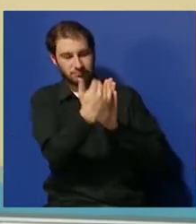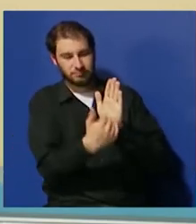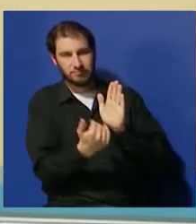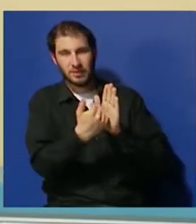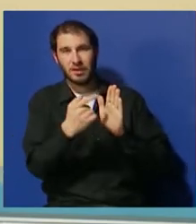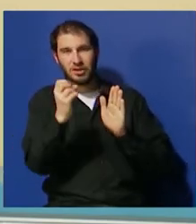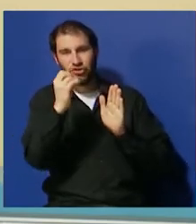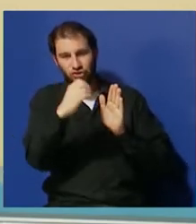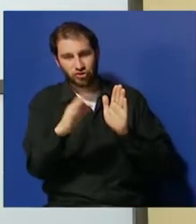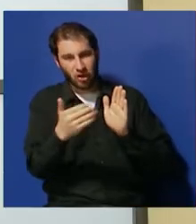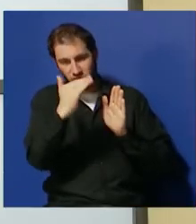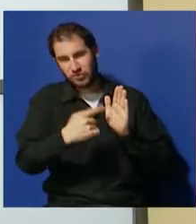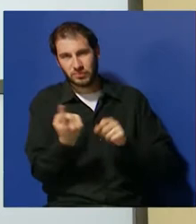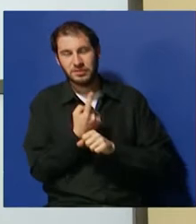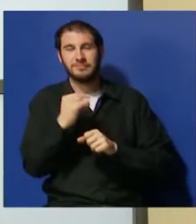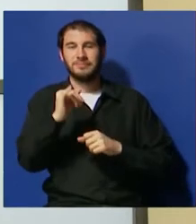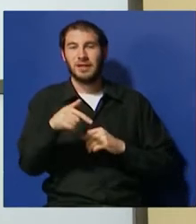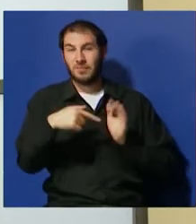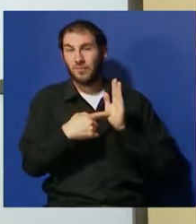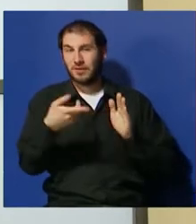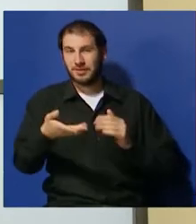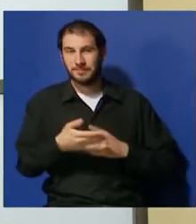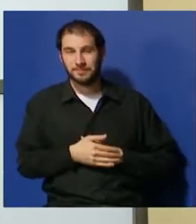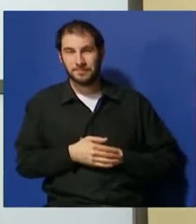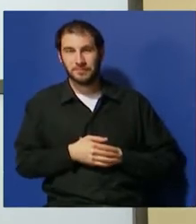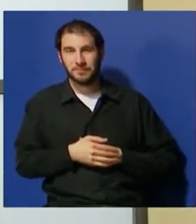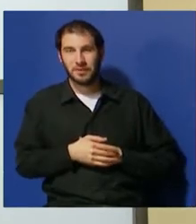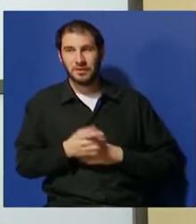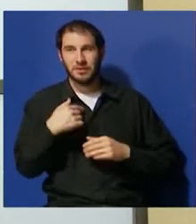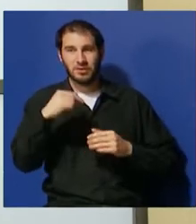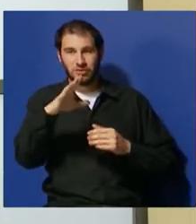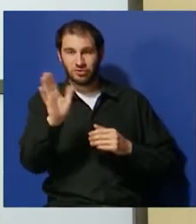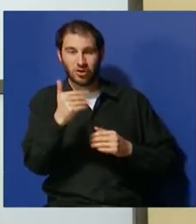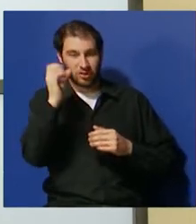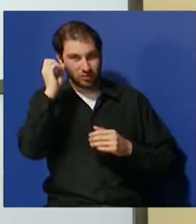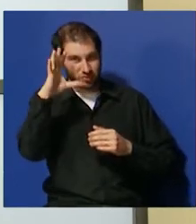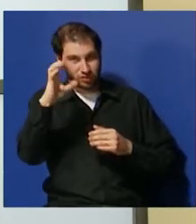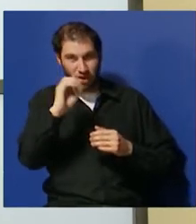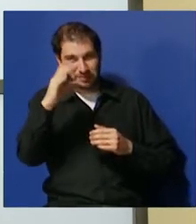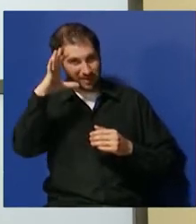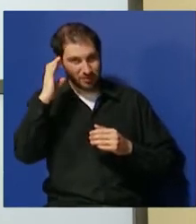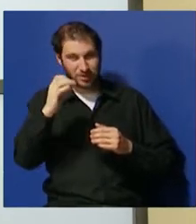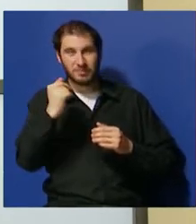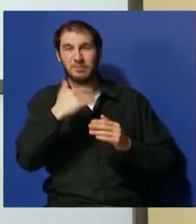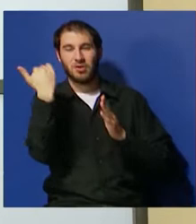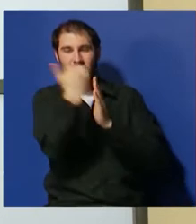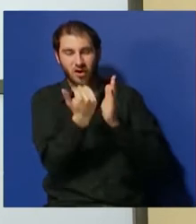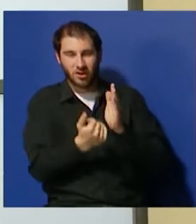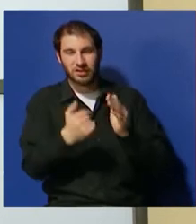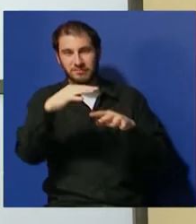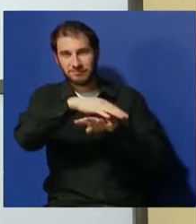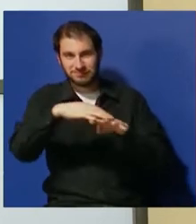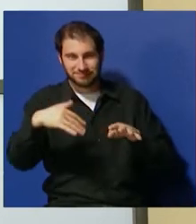podemos acordar tenemos de todo. Acá en la tapa, exactamente, ahí lo estaban mostrando. Me los acuerdo todos por nombre, si querés te lo tiro por orden de